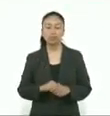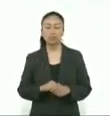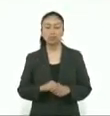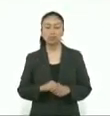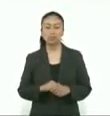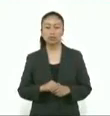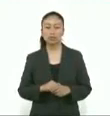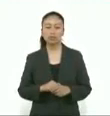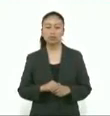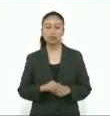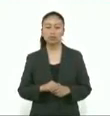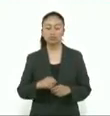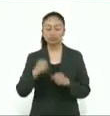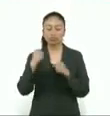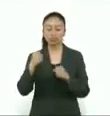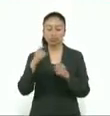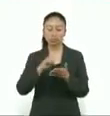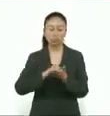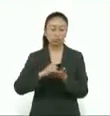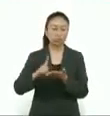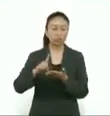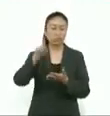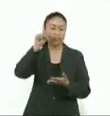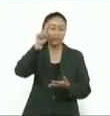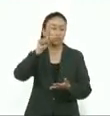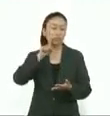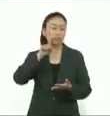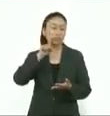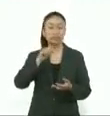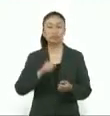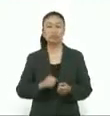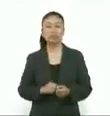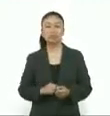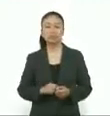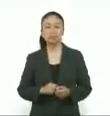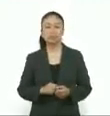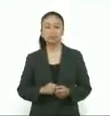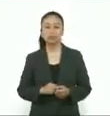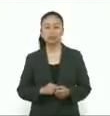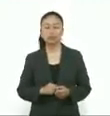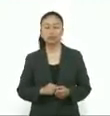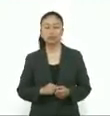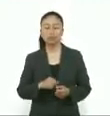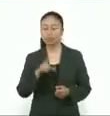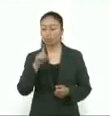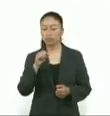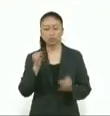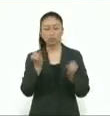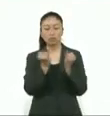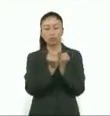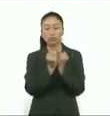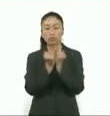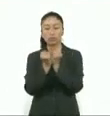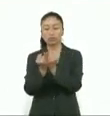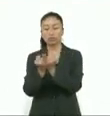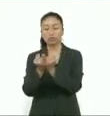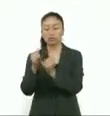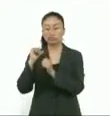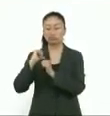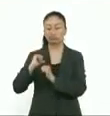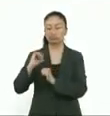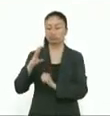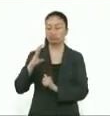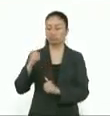antidemocracia, porque los derechos de las mujeres no se conjugan con el